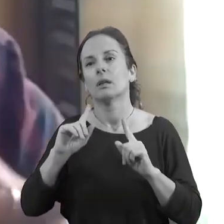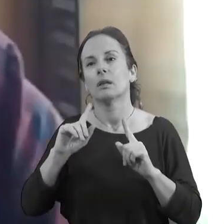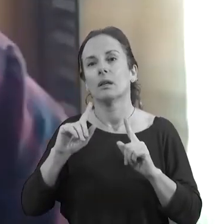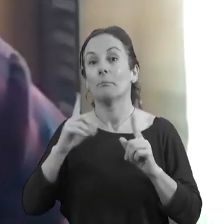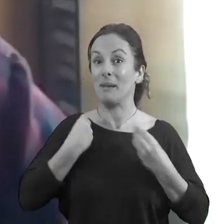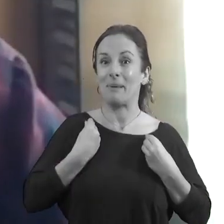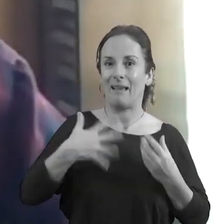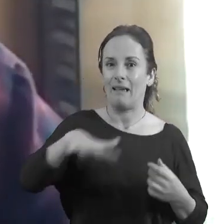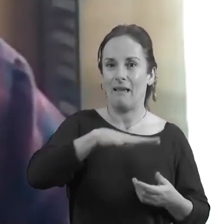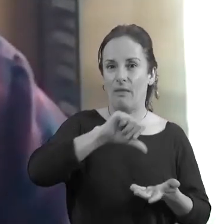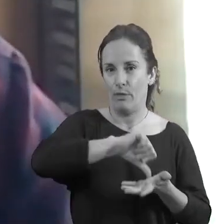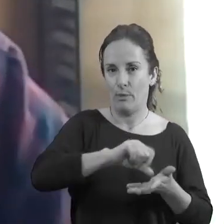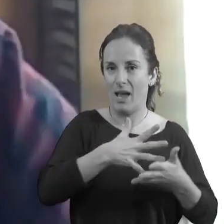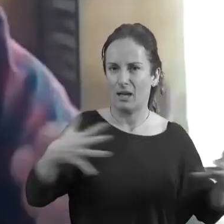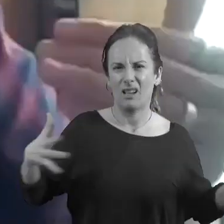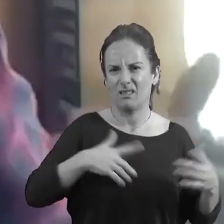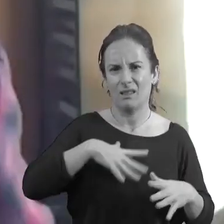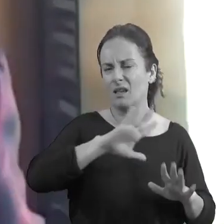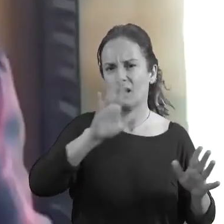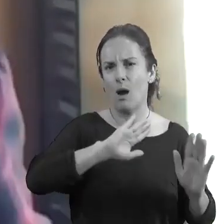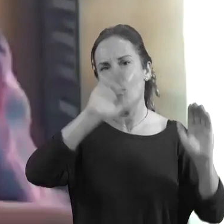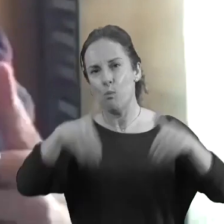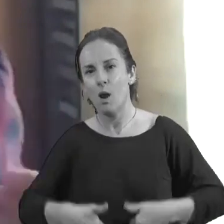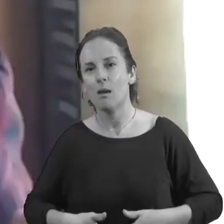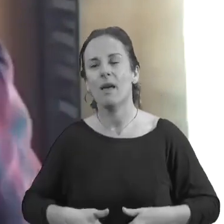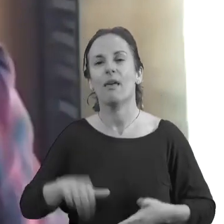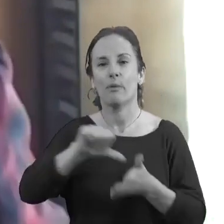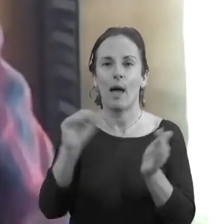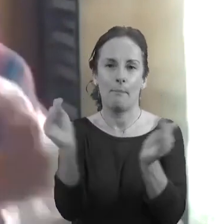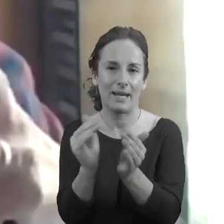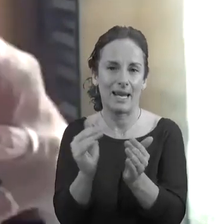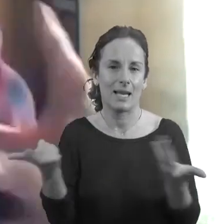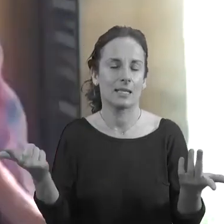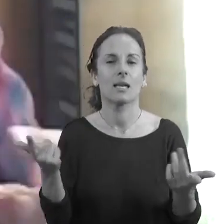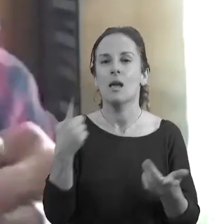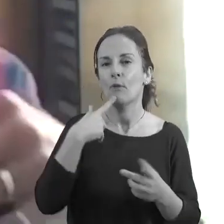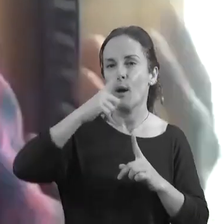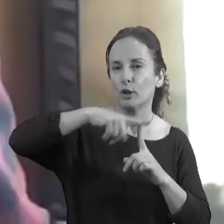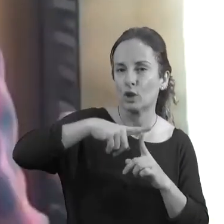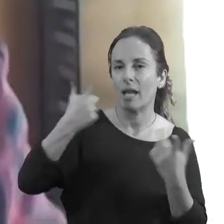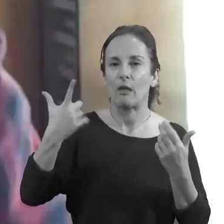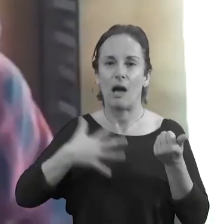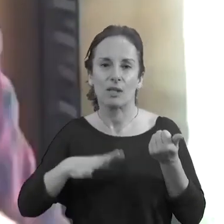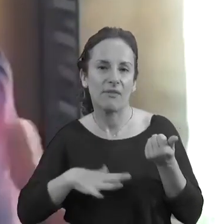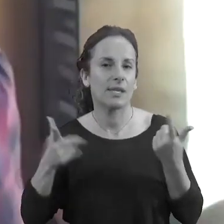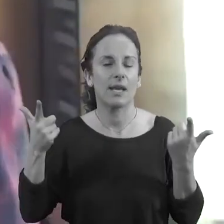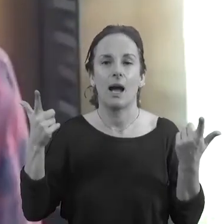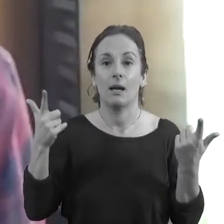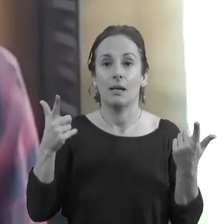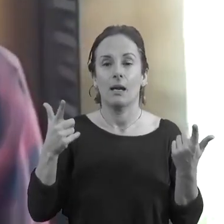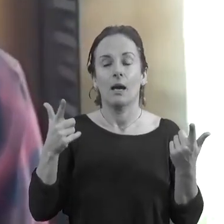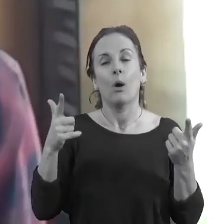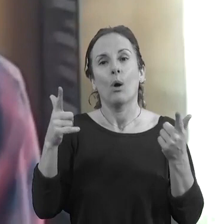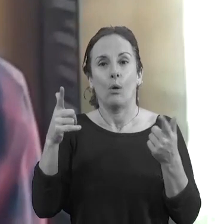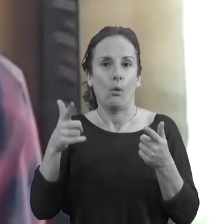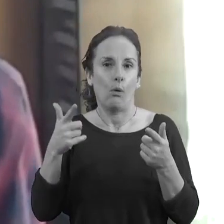¿no? Sobre todo a Madrid o hacia el sur, ¿no? Hacia Sevilla, porque es que en ciudades más pequeñas o en los pueblos es que realmente la situación